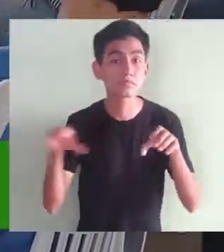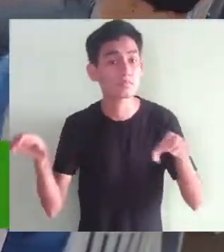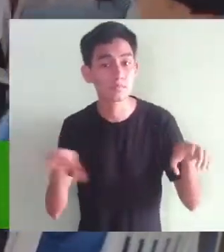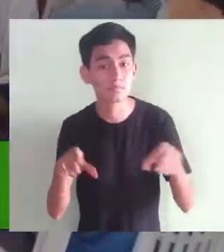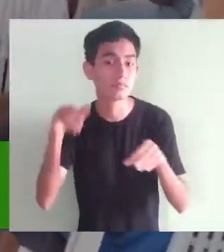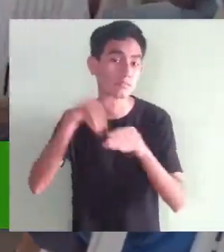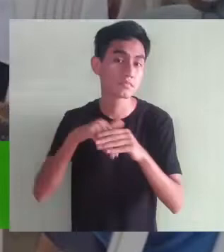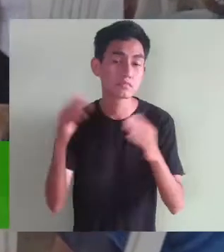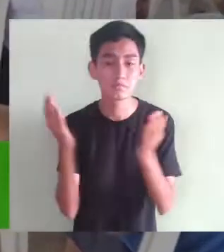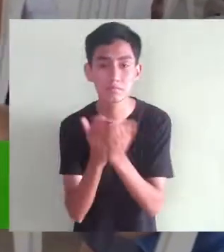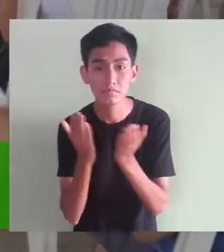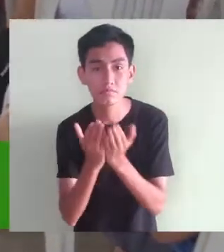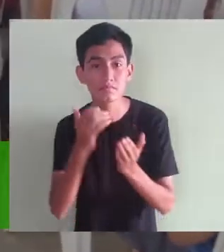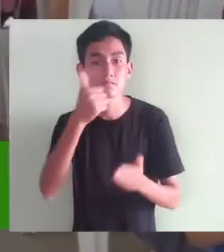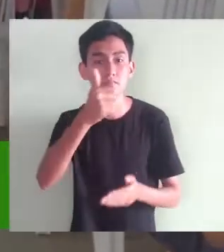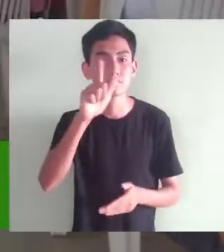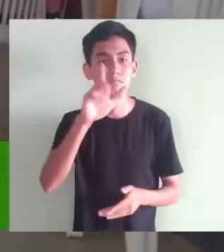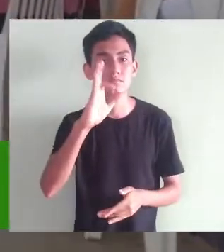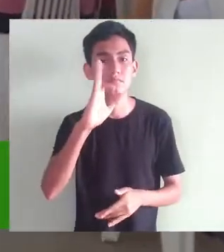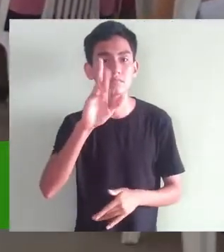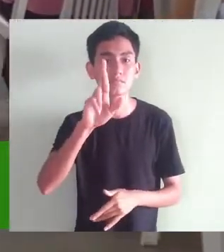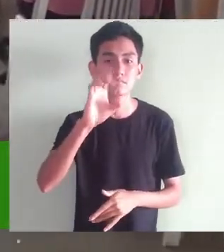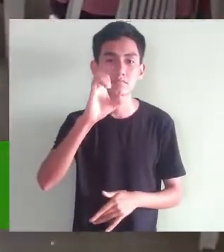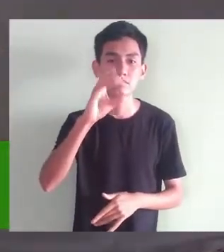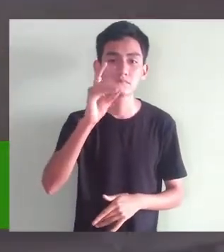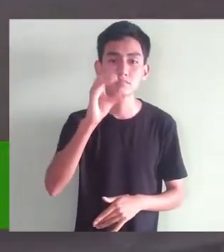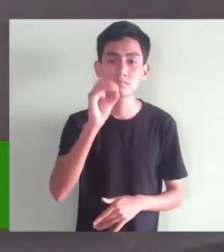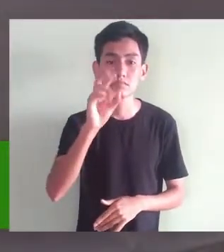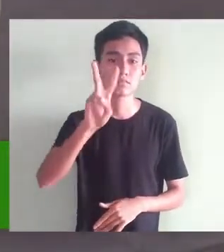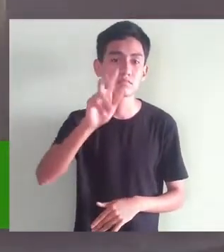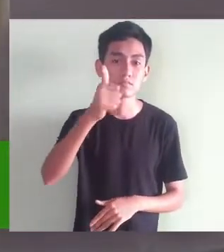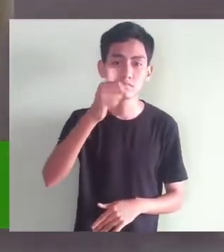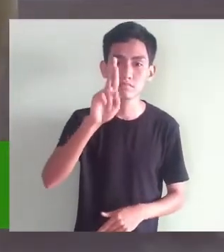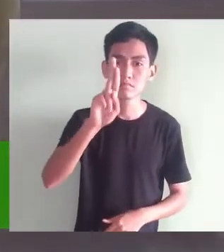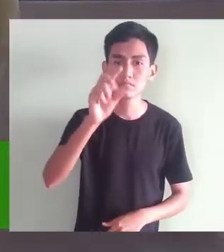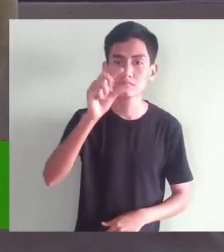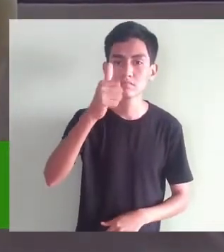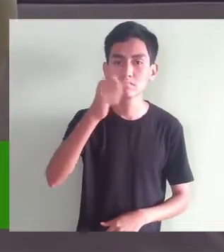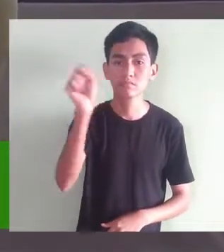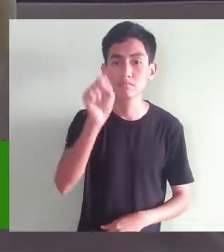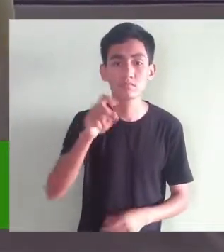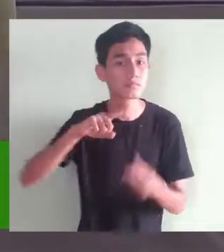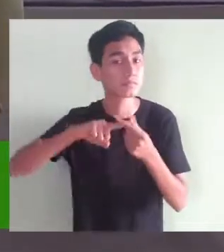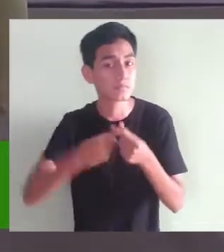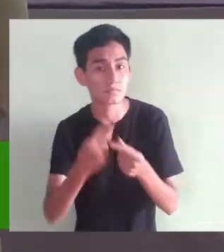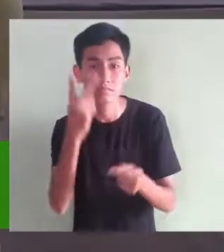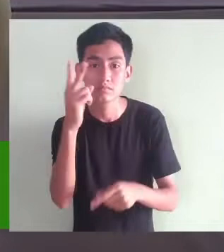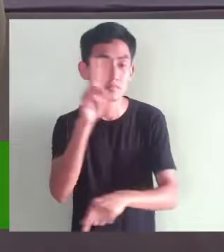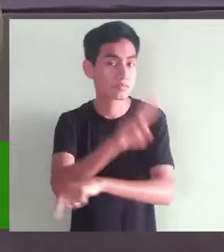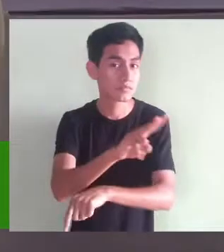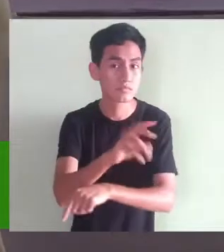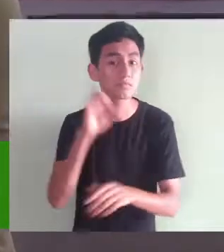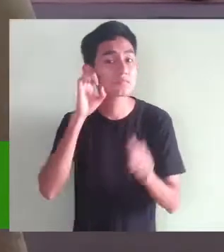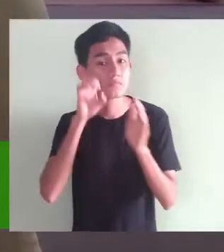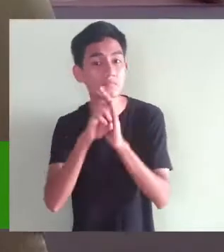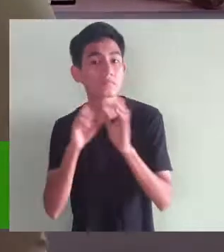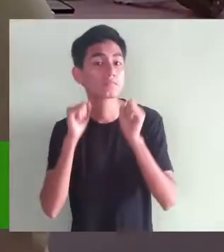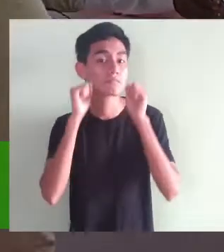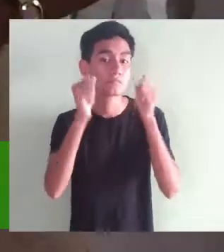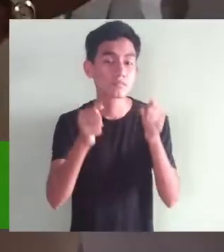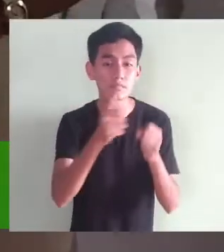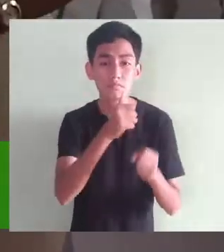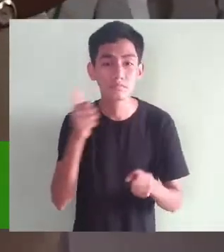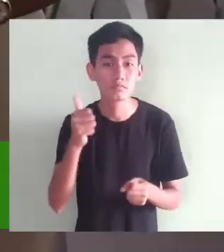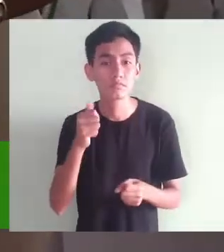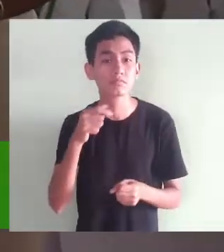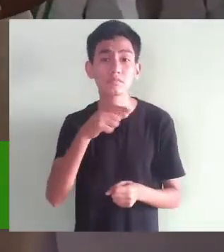Alfredo Vargas Guerra desde las 2 de la tarde. Se premió, por ejemplo, a Shalini Ramírez Vázquez, creadora de la